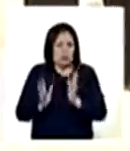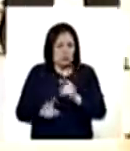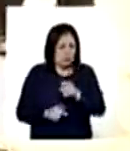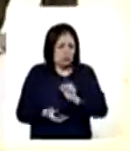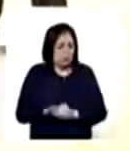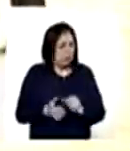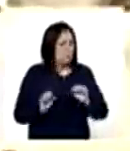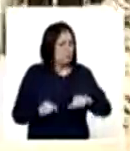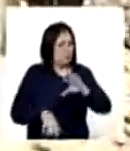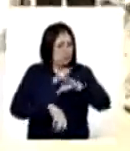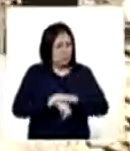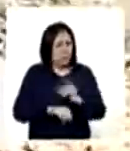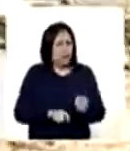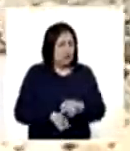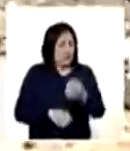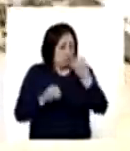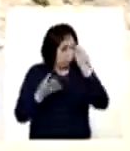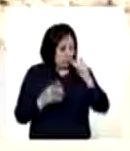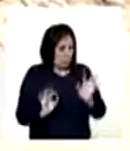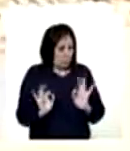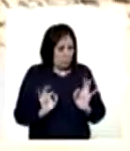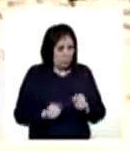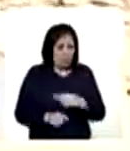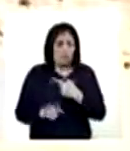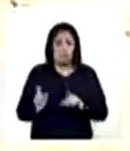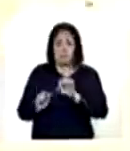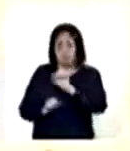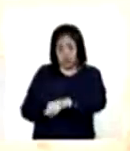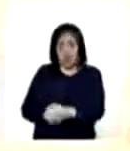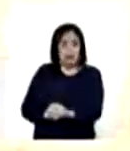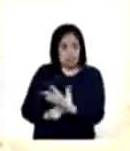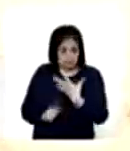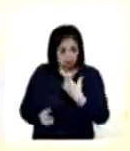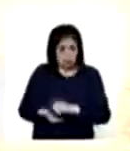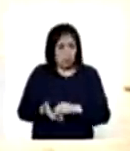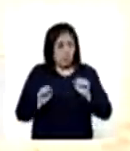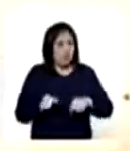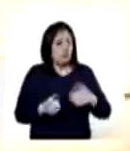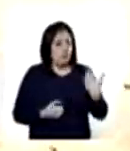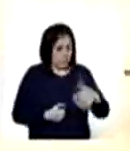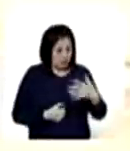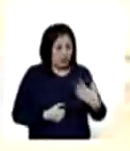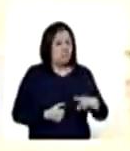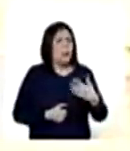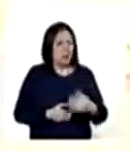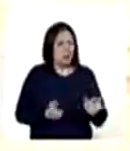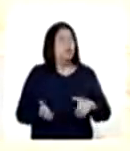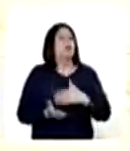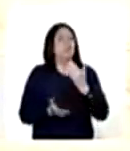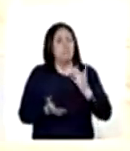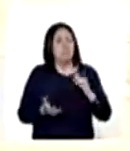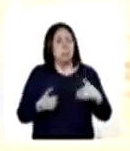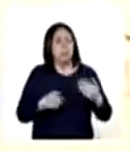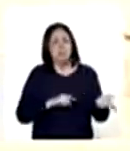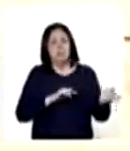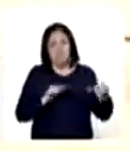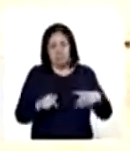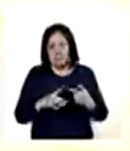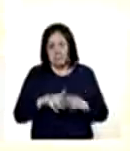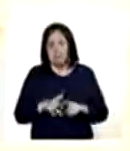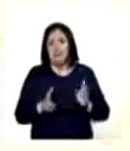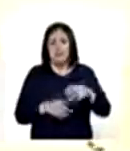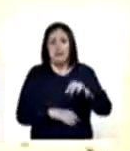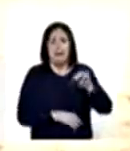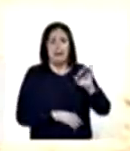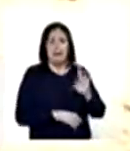dado información de ese tipo, pero sí ha mencionado de que se acerca una guerra ideológica, que es marxista,